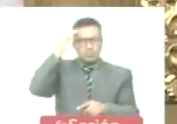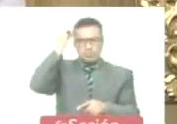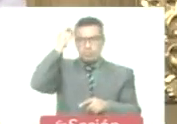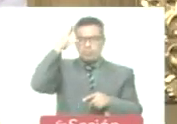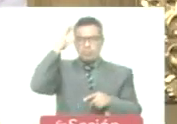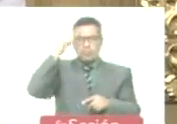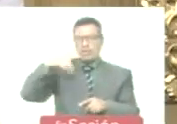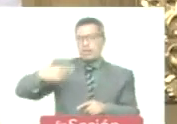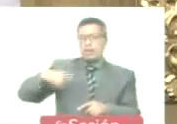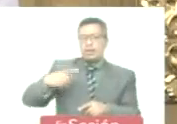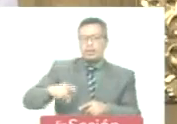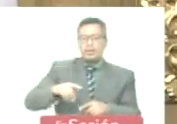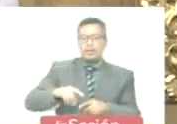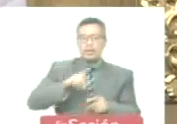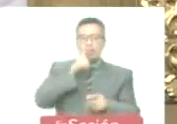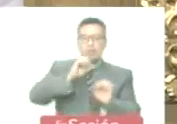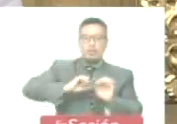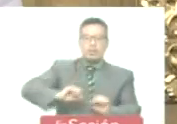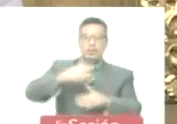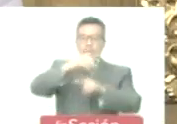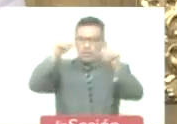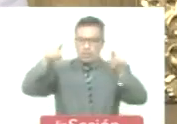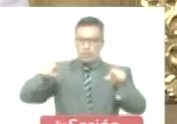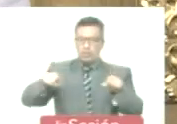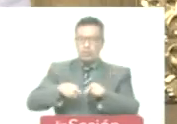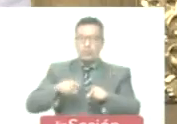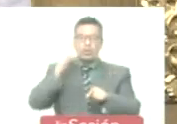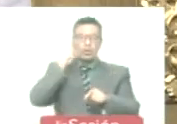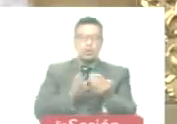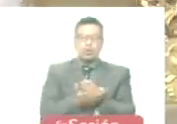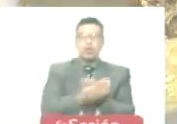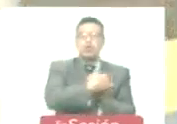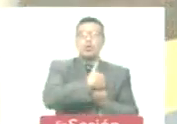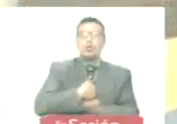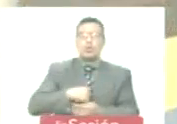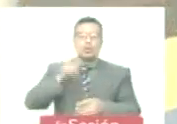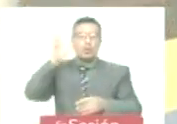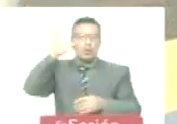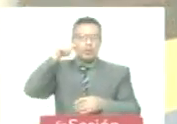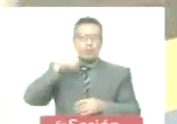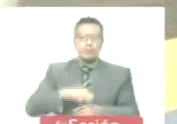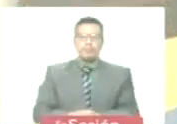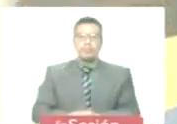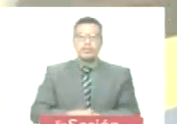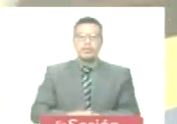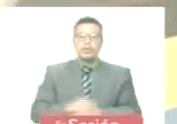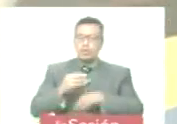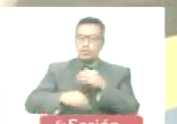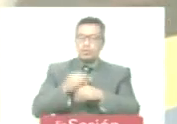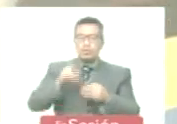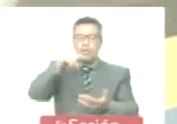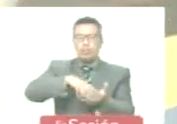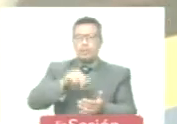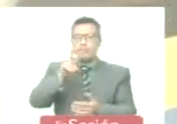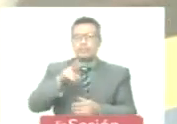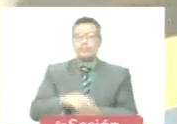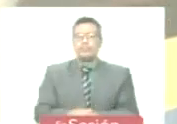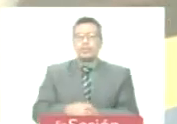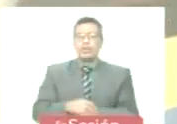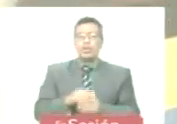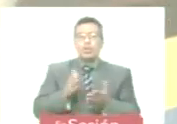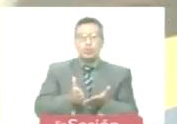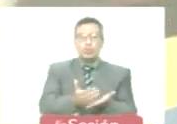la derecha apátrida, bajar un cuadro de Bolívar para esconderlo en un baño, como lo hicieron en 2002. O que lo